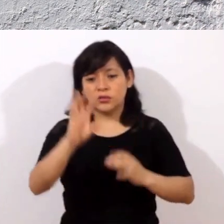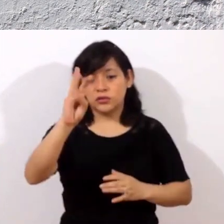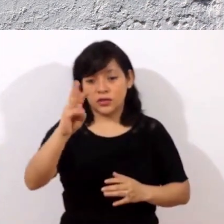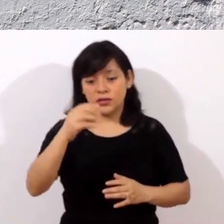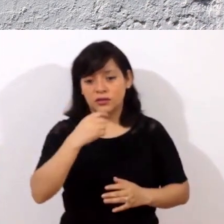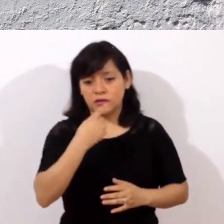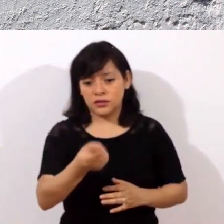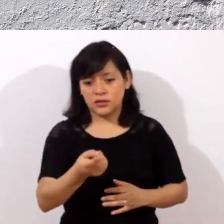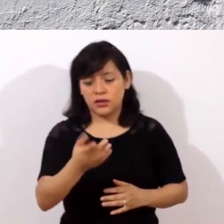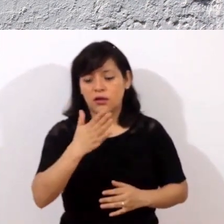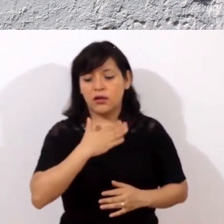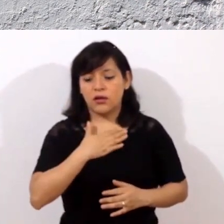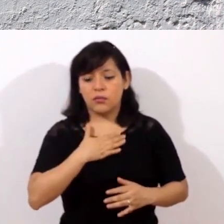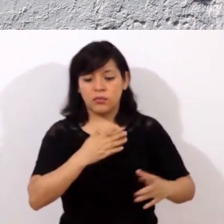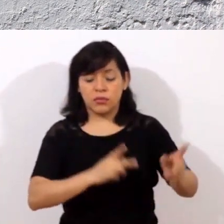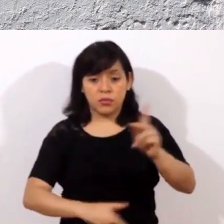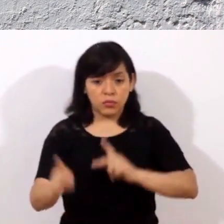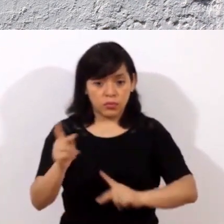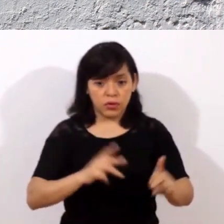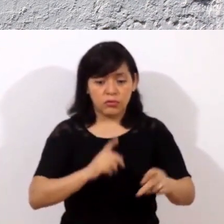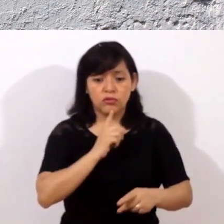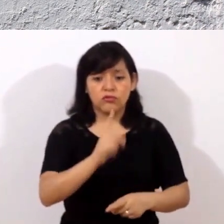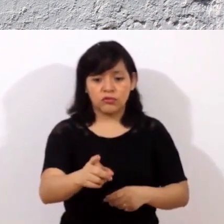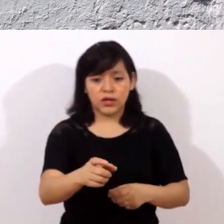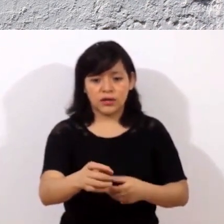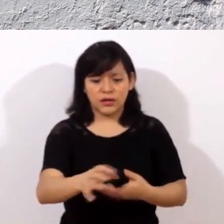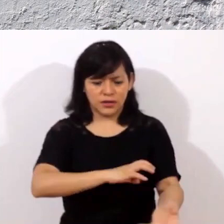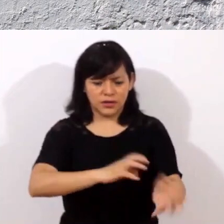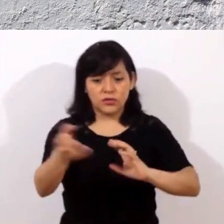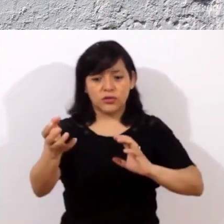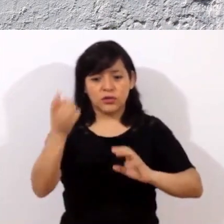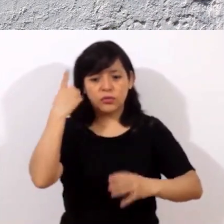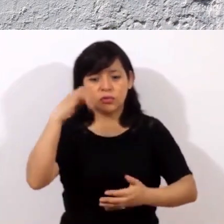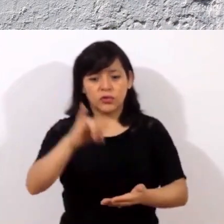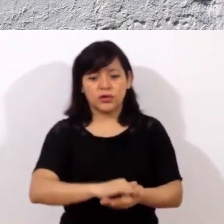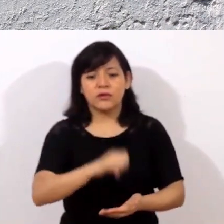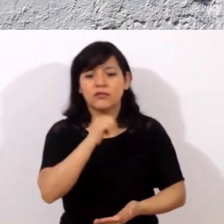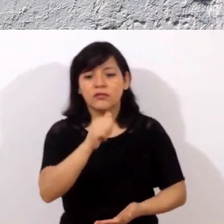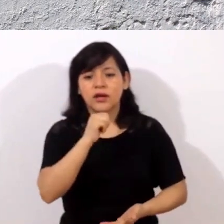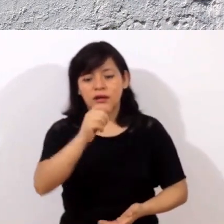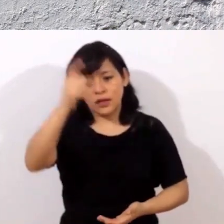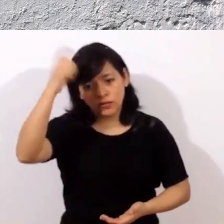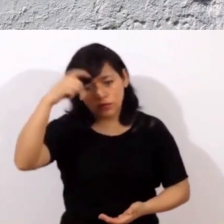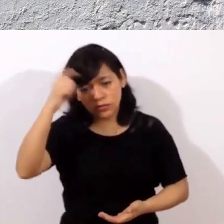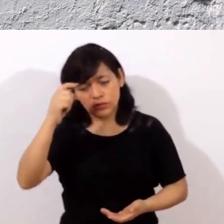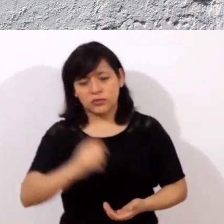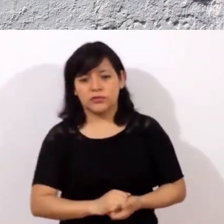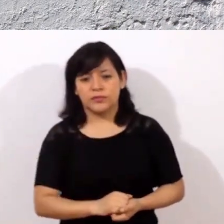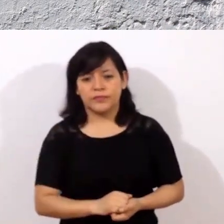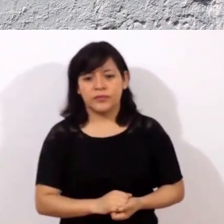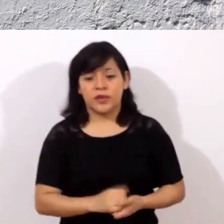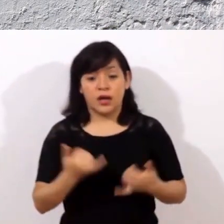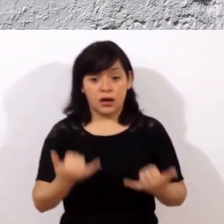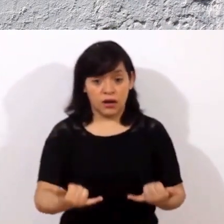fue destruido porque le faltó conocimiento. Hoy en día hay gente que dice, no, a mí el Espíritu me va a guiar.